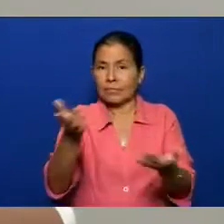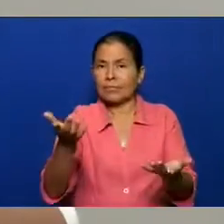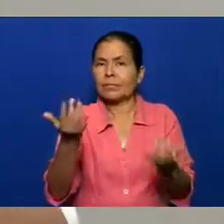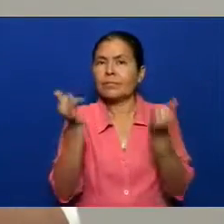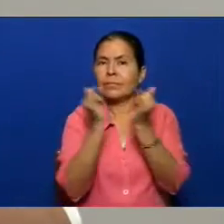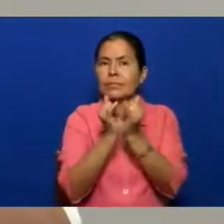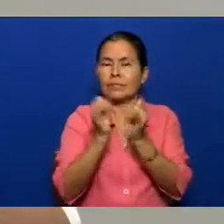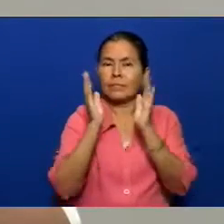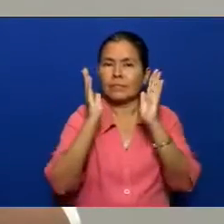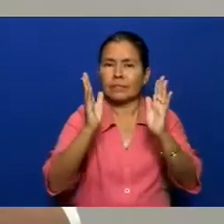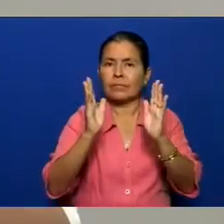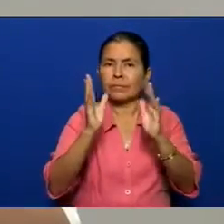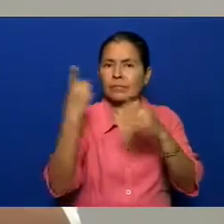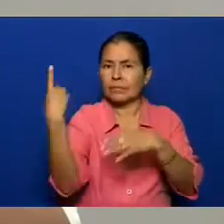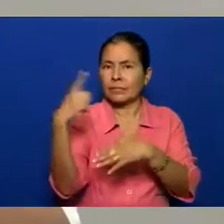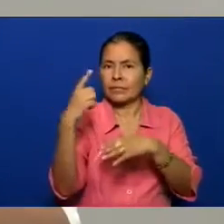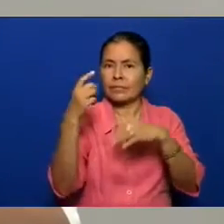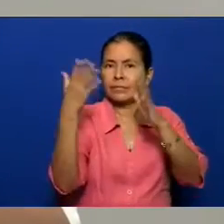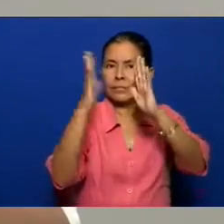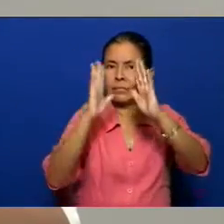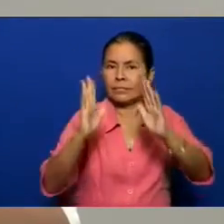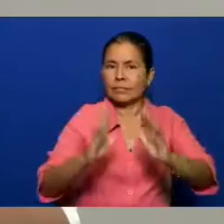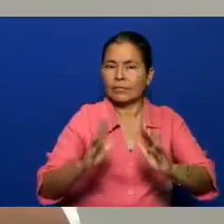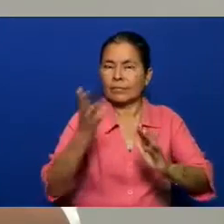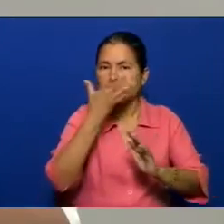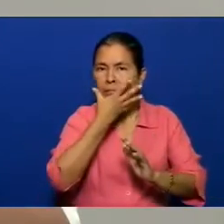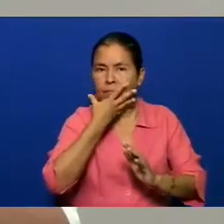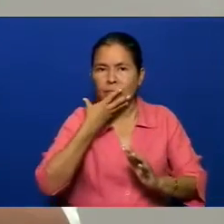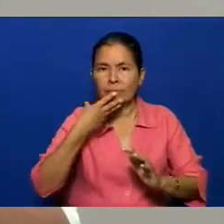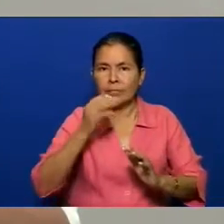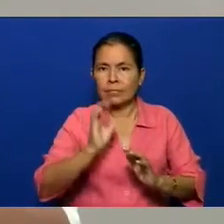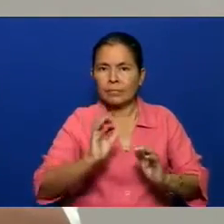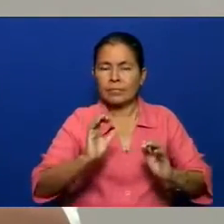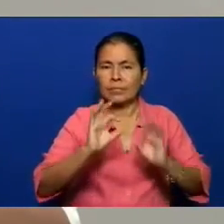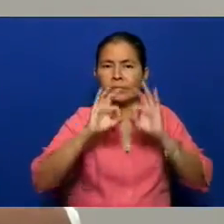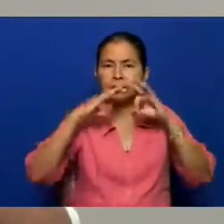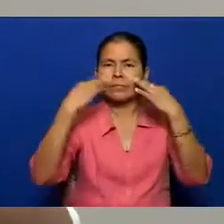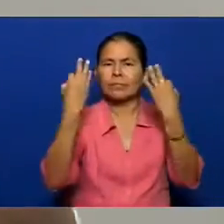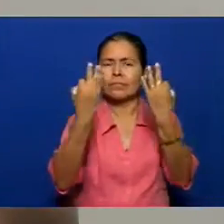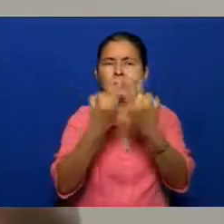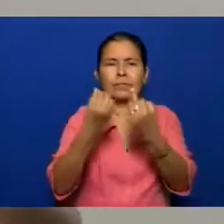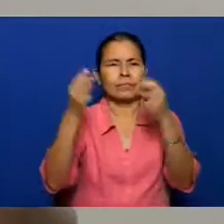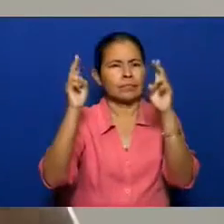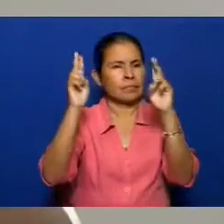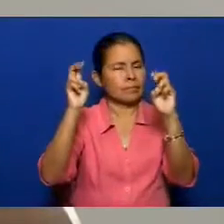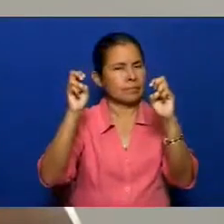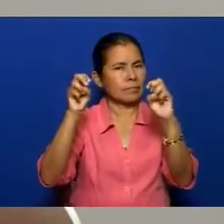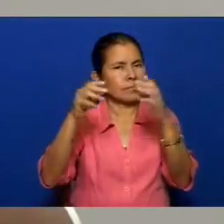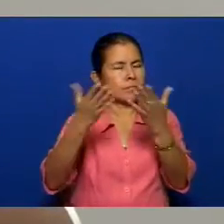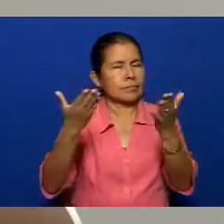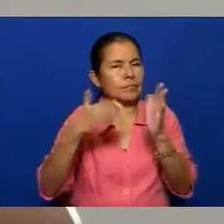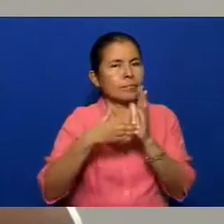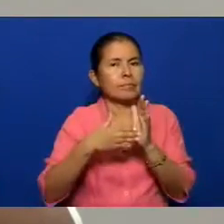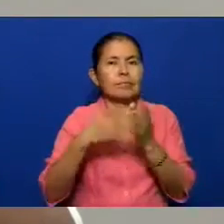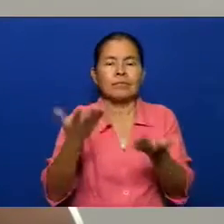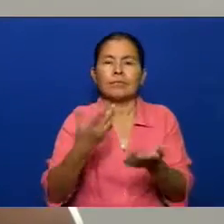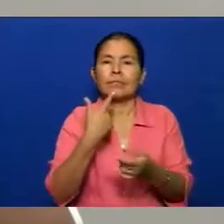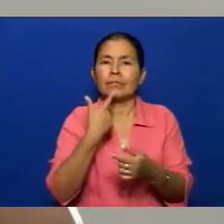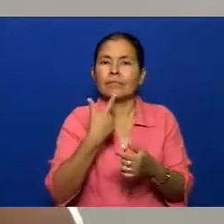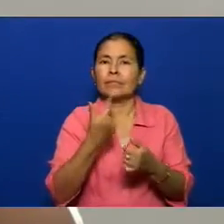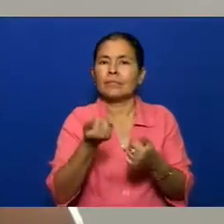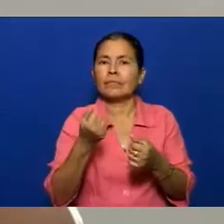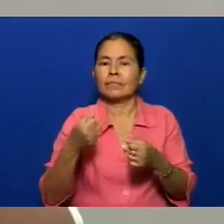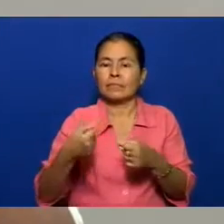Asuntos de la Mujer, Niñez, Juventud y Familia con respecto a esta temática, ya que usted también es vicepresidente